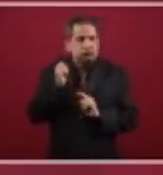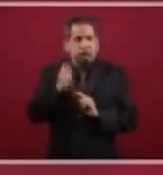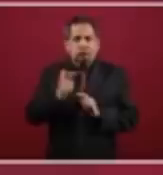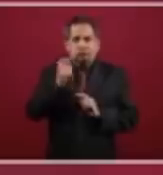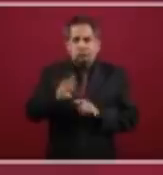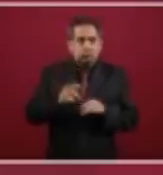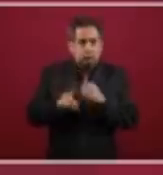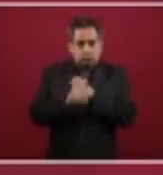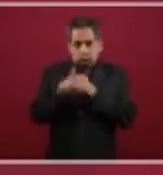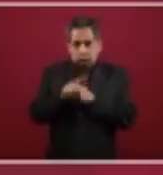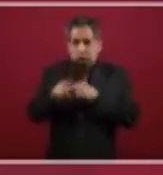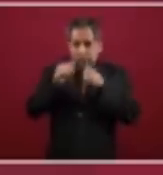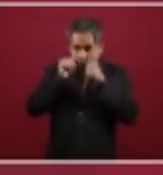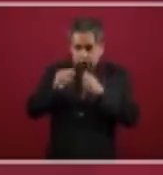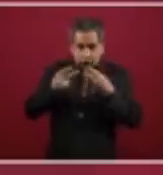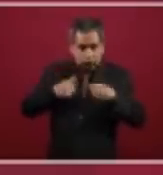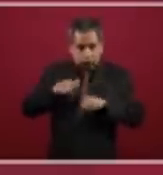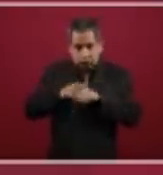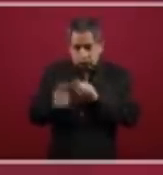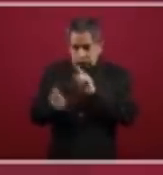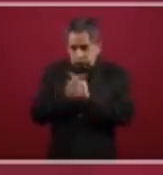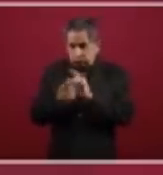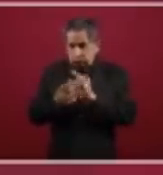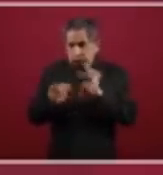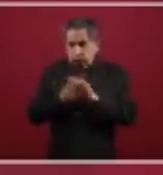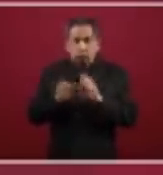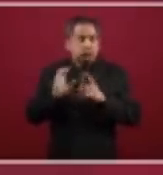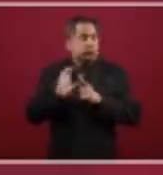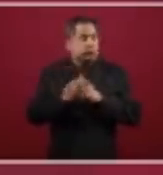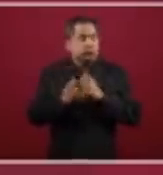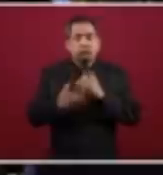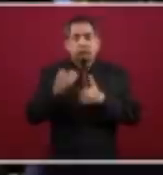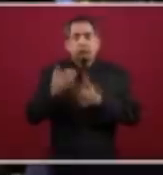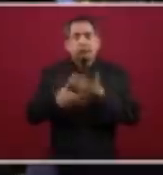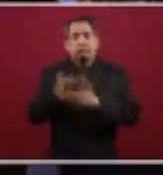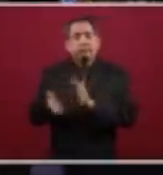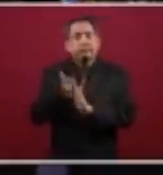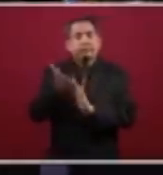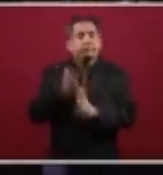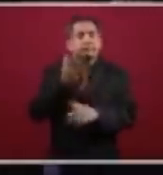esto la pueda atender personalmente o la propia Comisión de Reconstrucción. Muchas gracias.